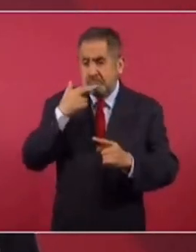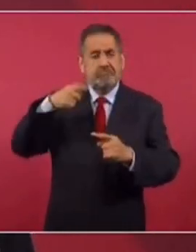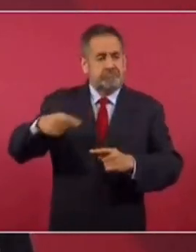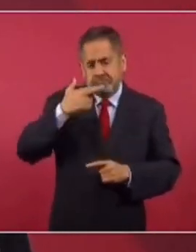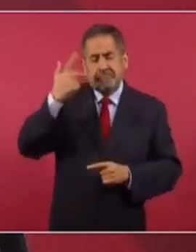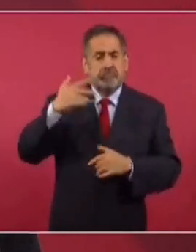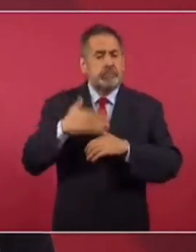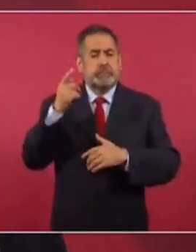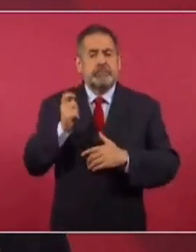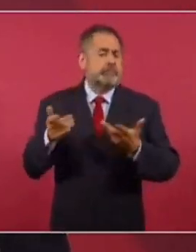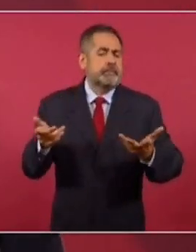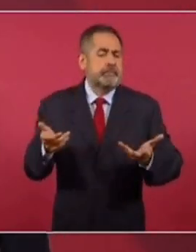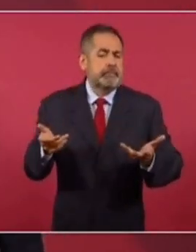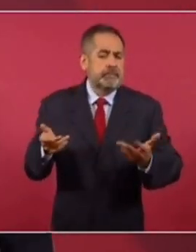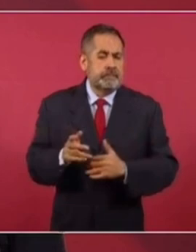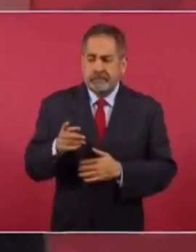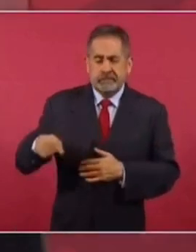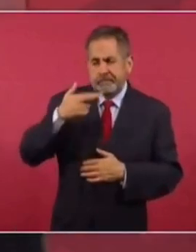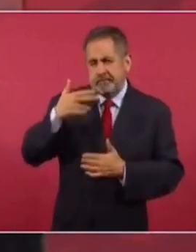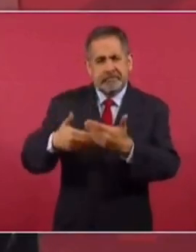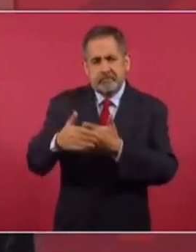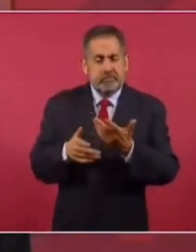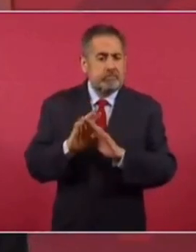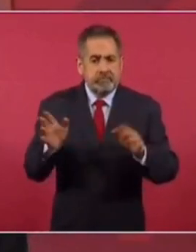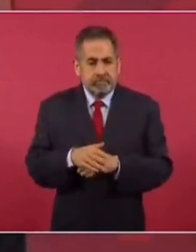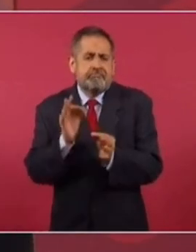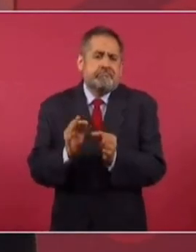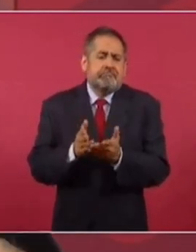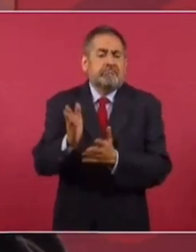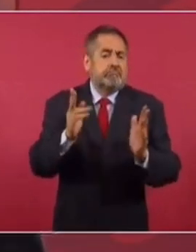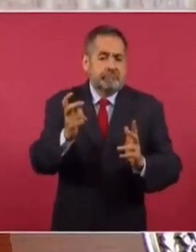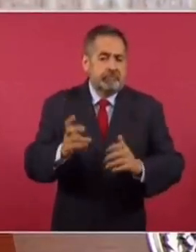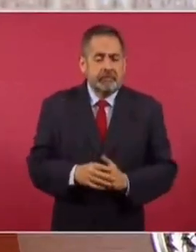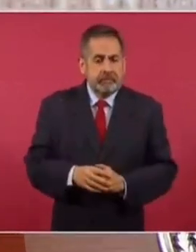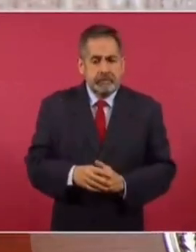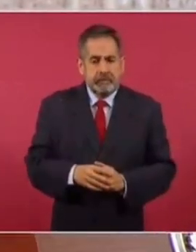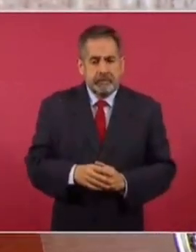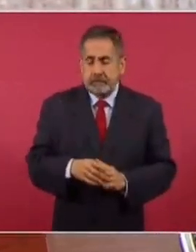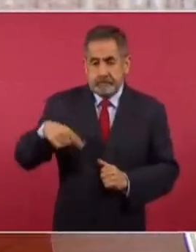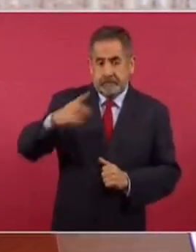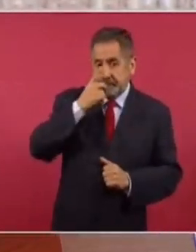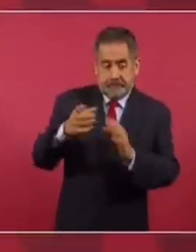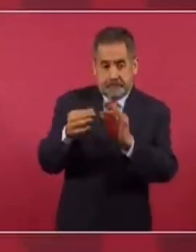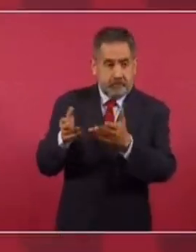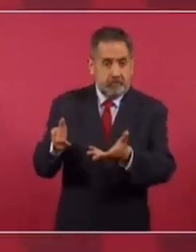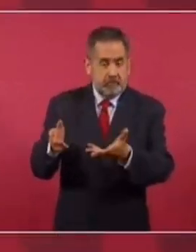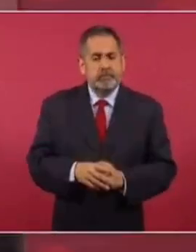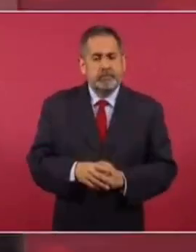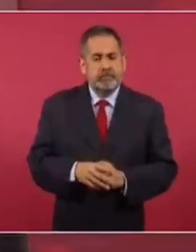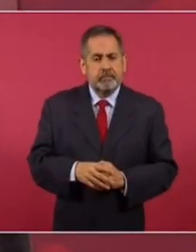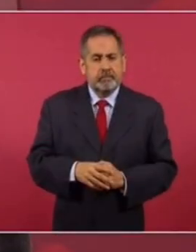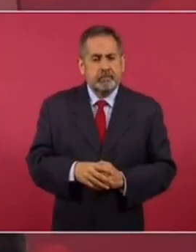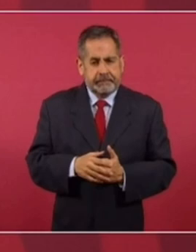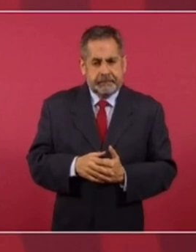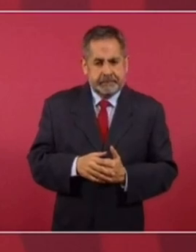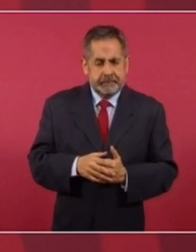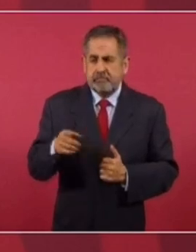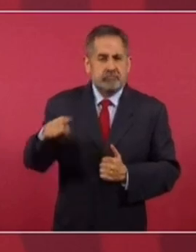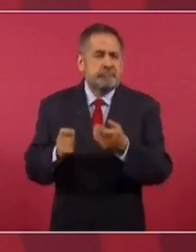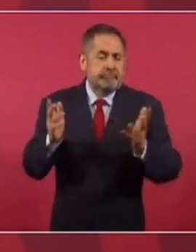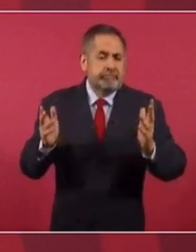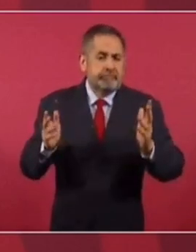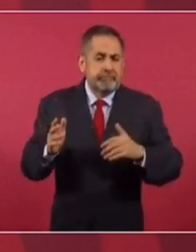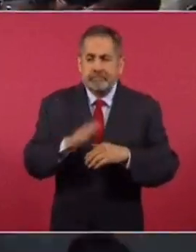mejores, porque ya se desbrozó el camino. Por eso dicen, ¿por qué tanta